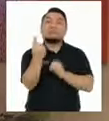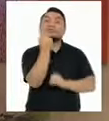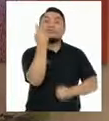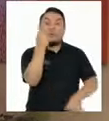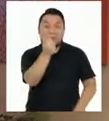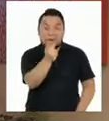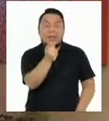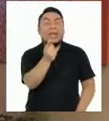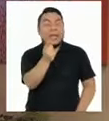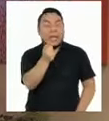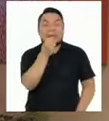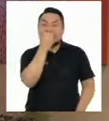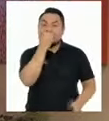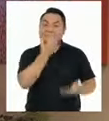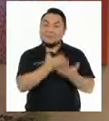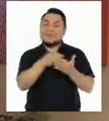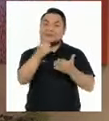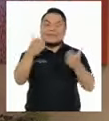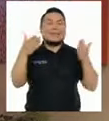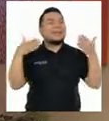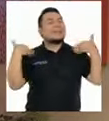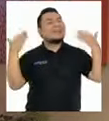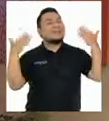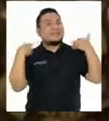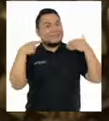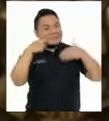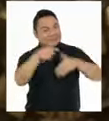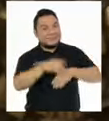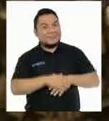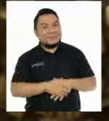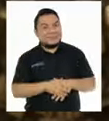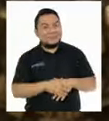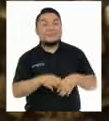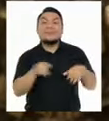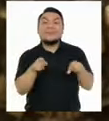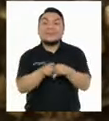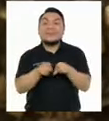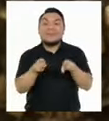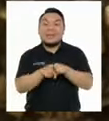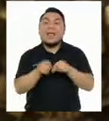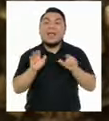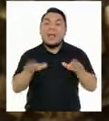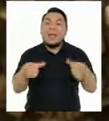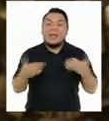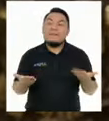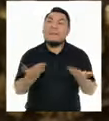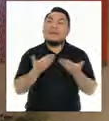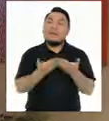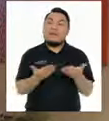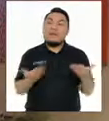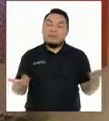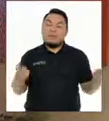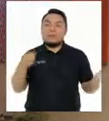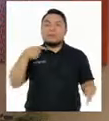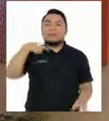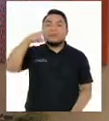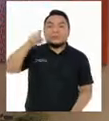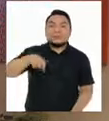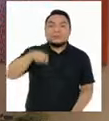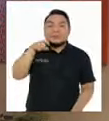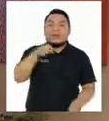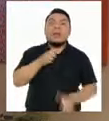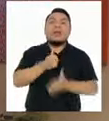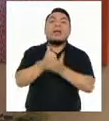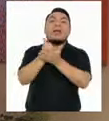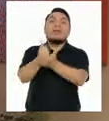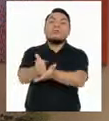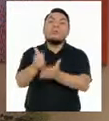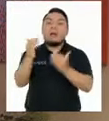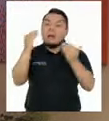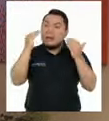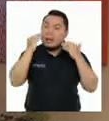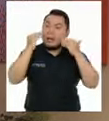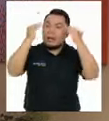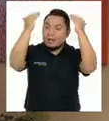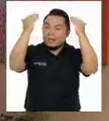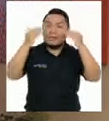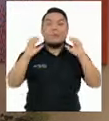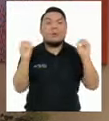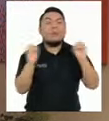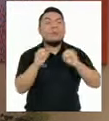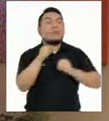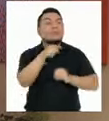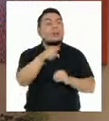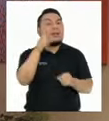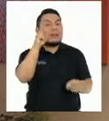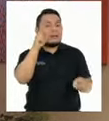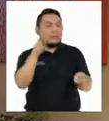Siéntanse muy contentos por ello. También habrá cosas para las que todavía necesitan ayuda de un adulto, o una